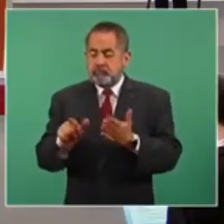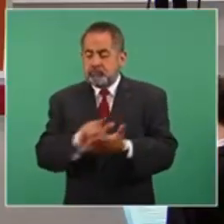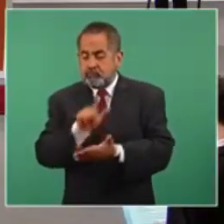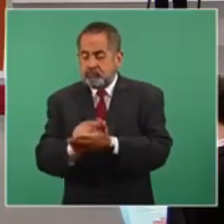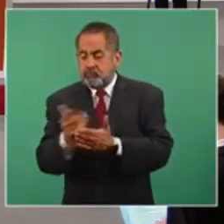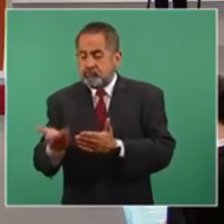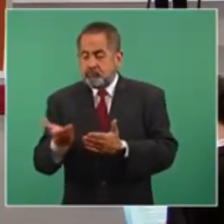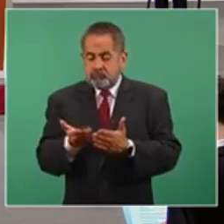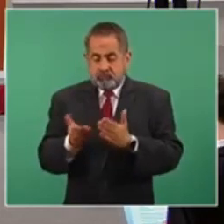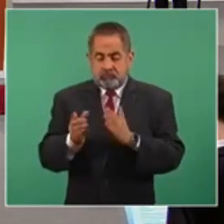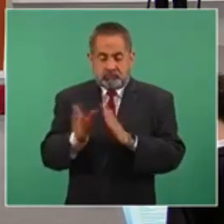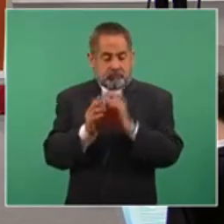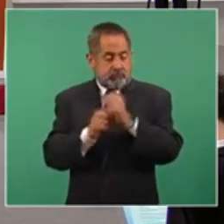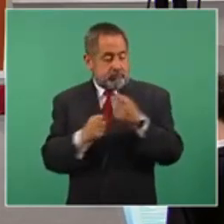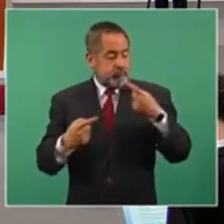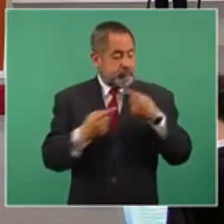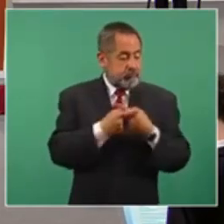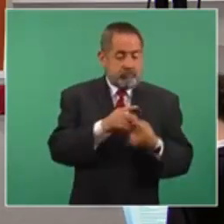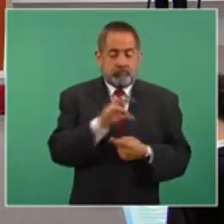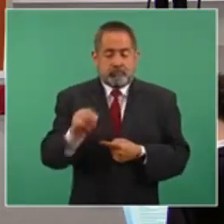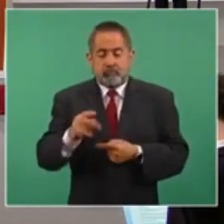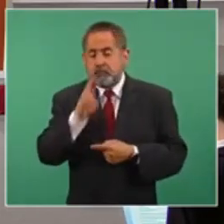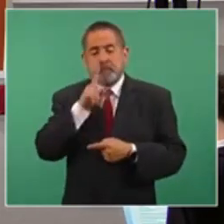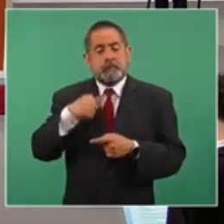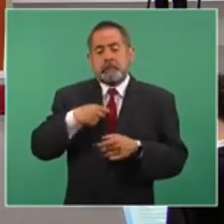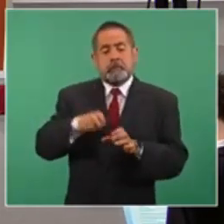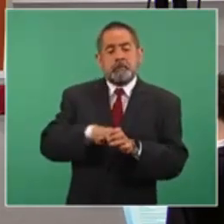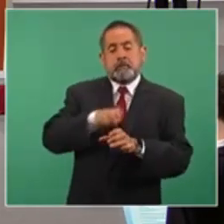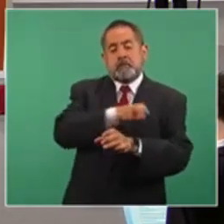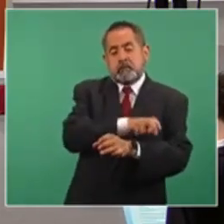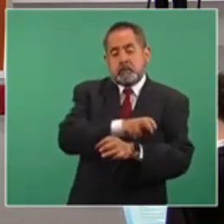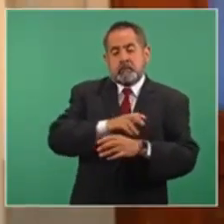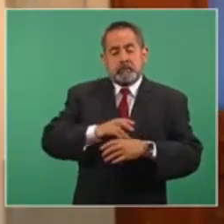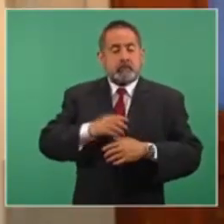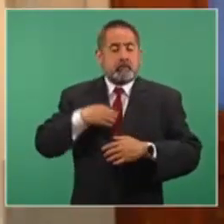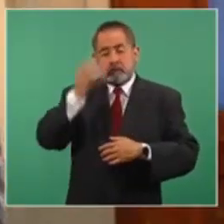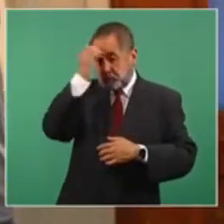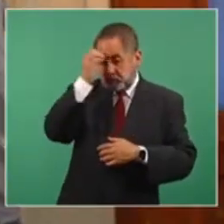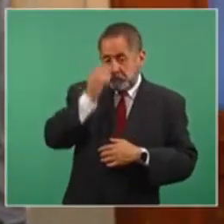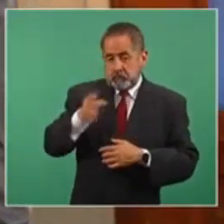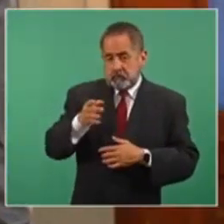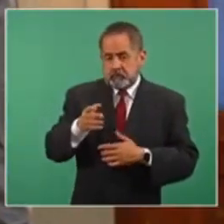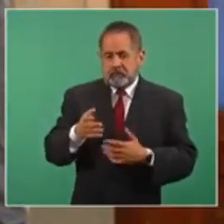anteproyecto de la Ley Federal de Telecomunicaciones.